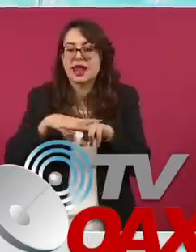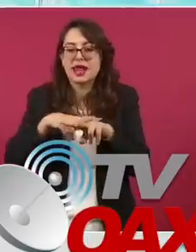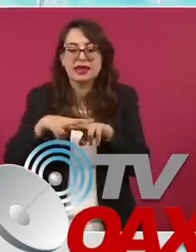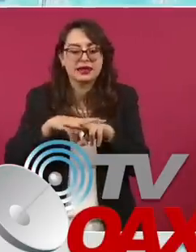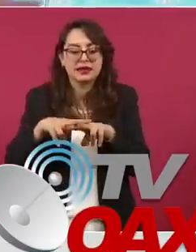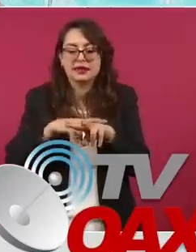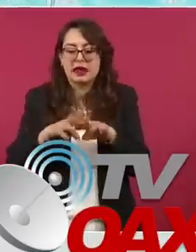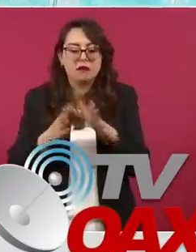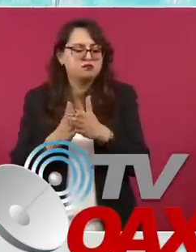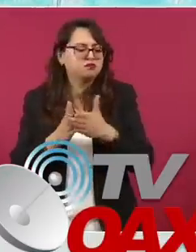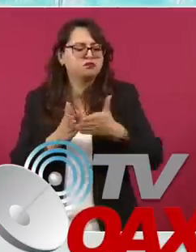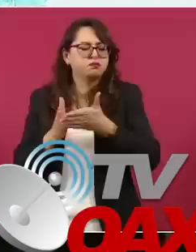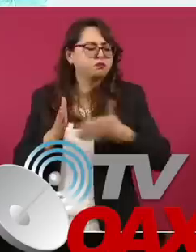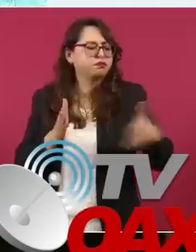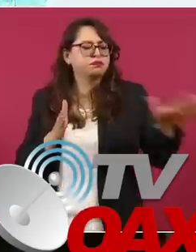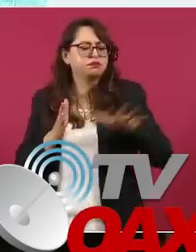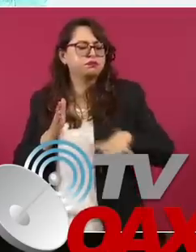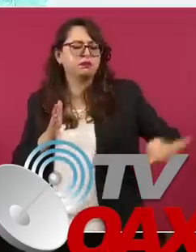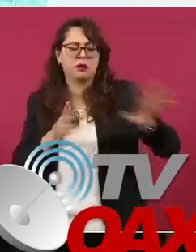miren,